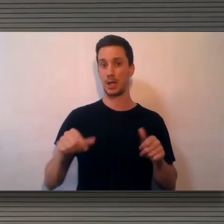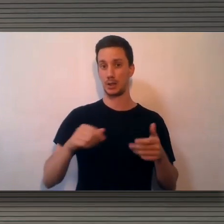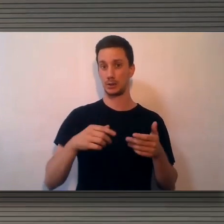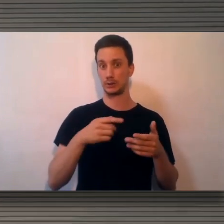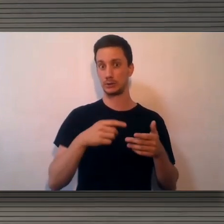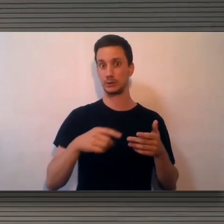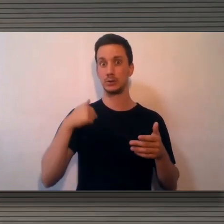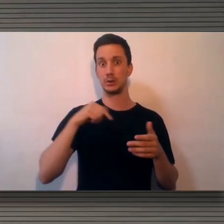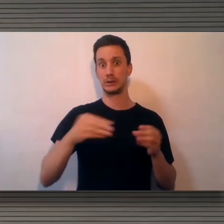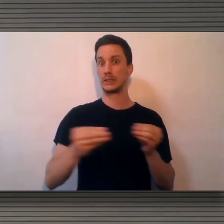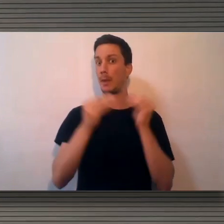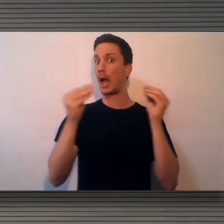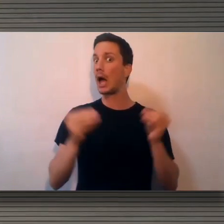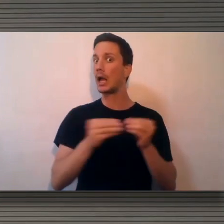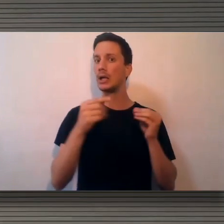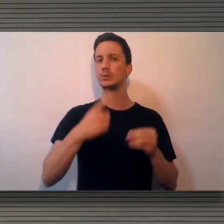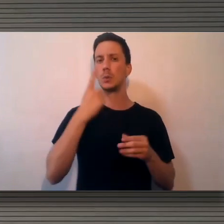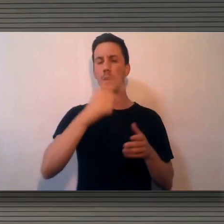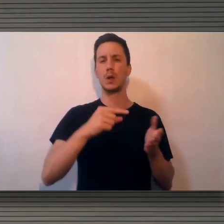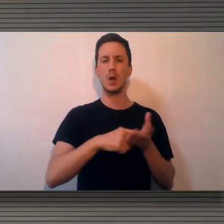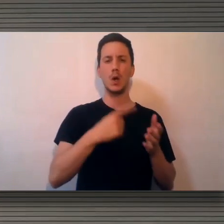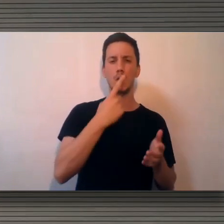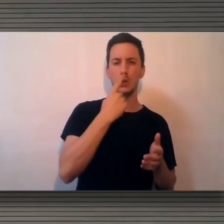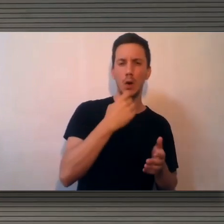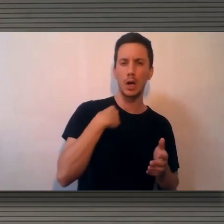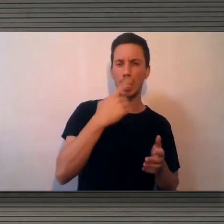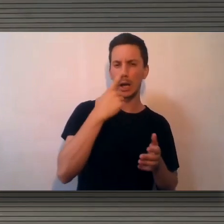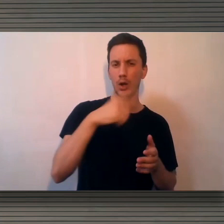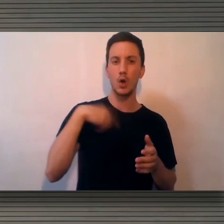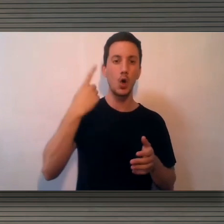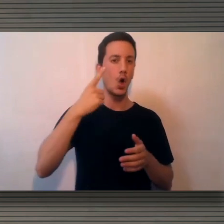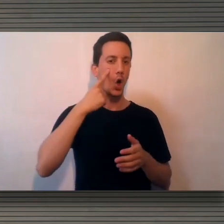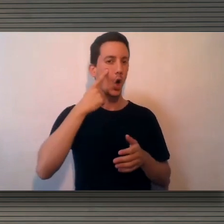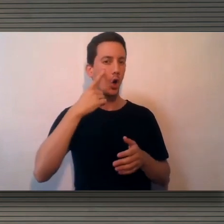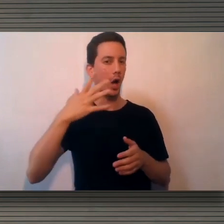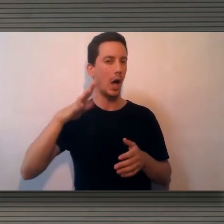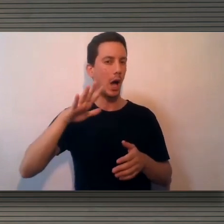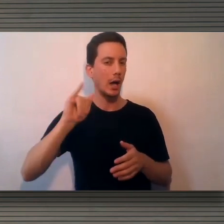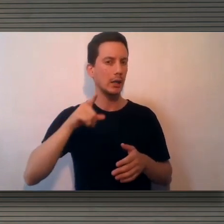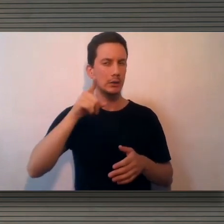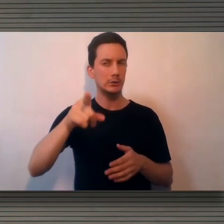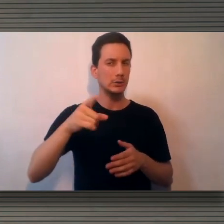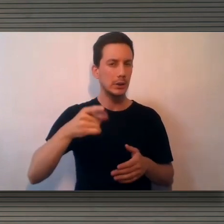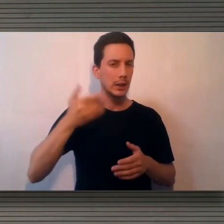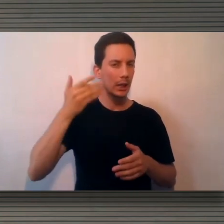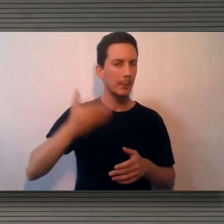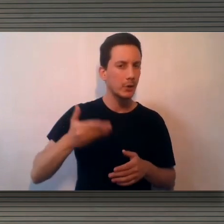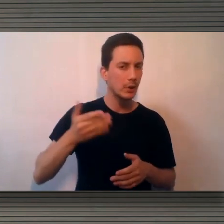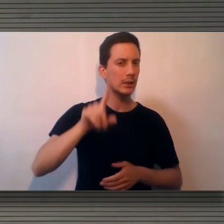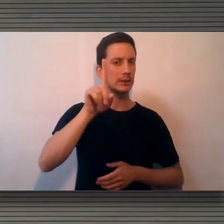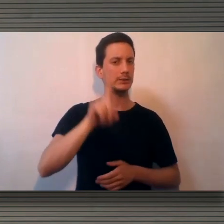y también una más pequeña en el párpado inferior del ojo. ¿Tiene importancia? ¿Se suelen ir por sí solas o crecen con el